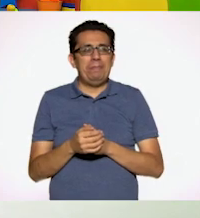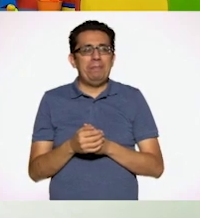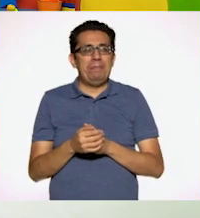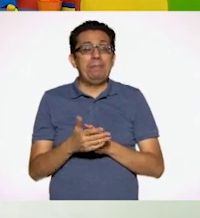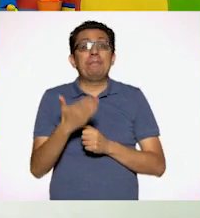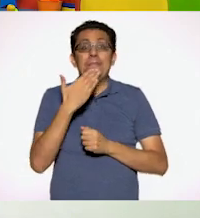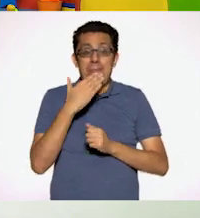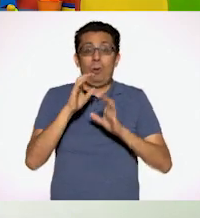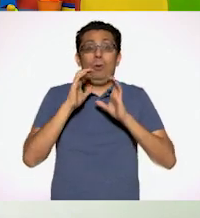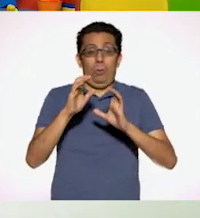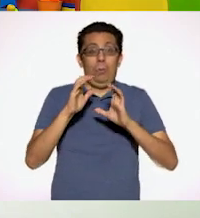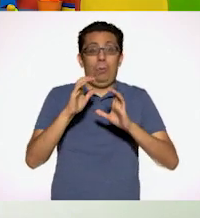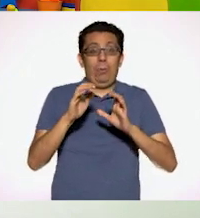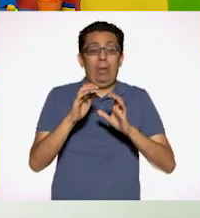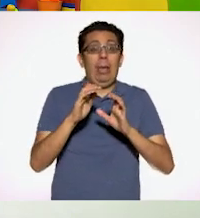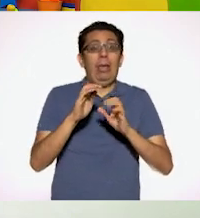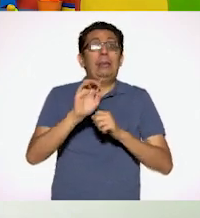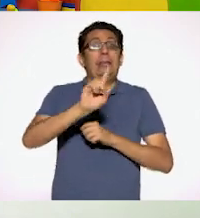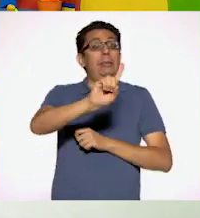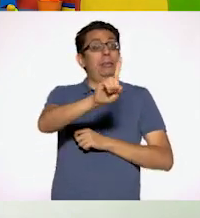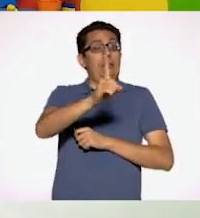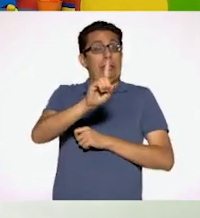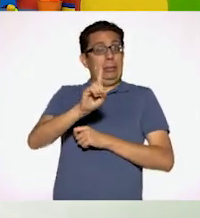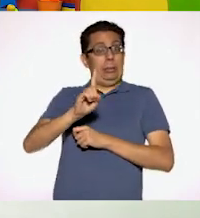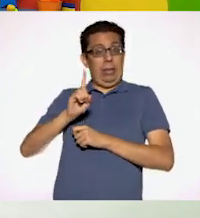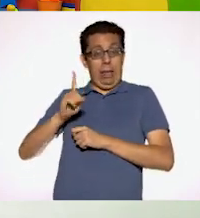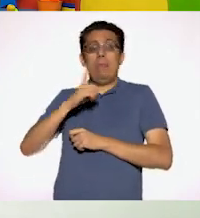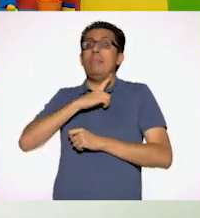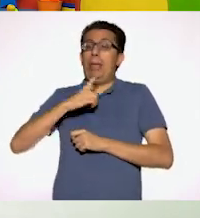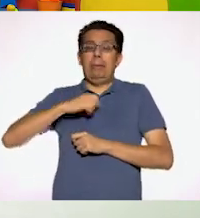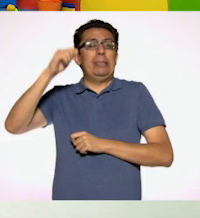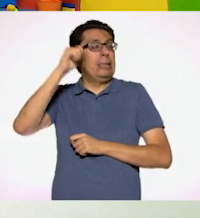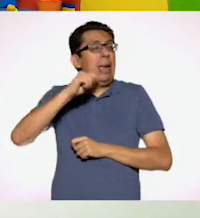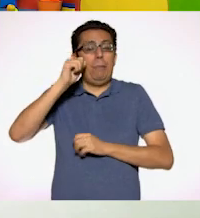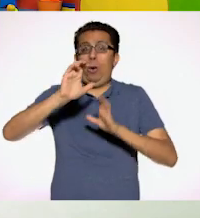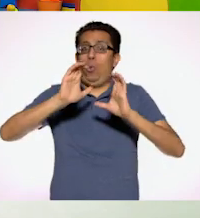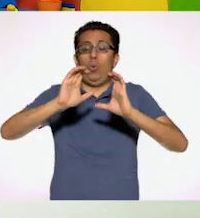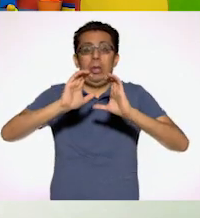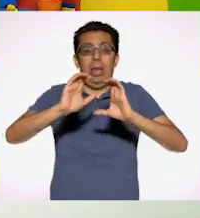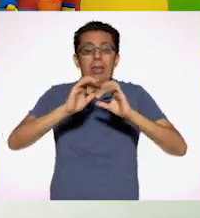Bien, con cuidado. Los desplazamientos hacia atrás deben de ser con mucho cuidado.